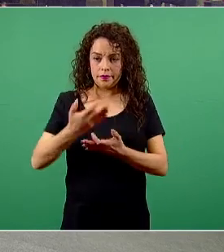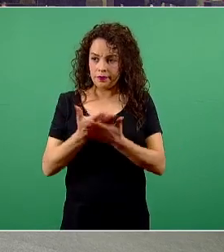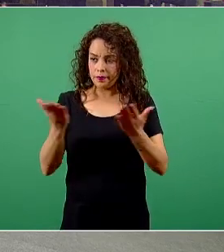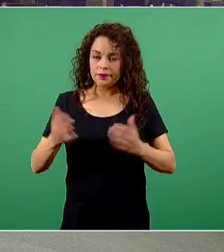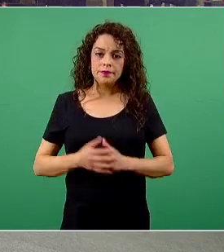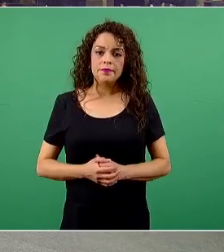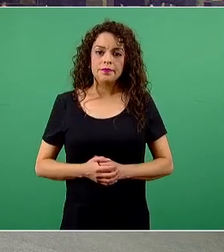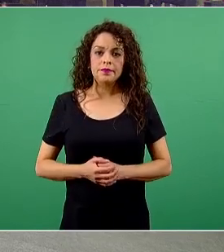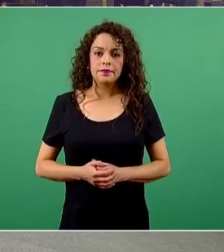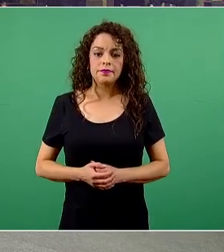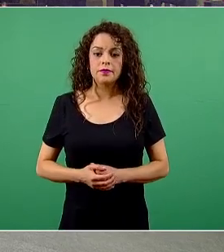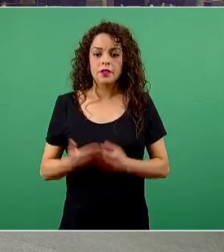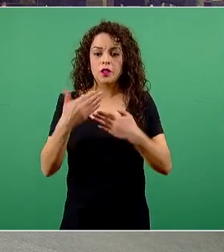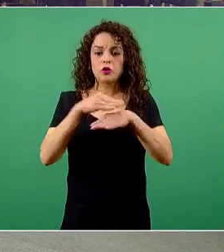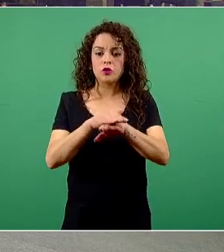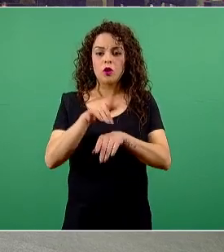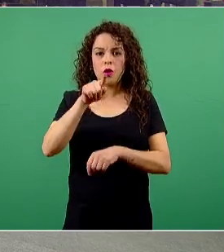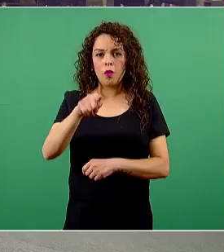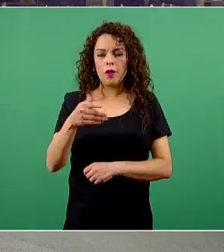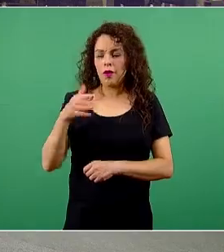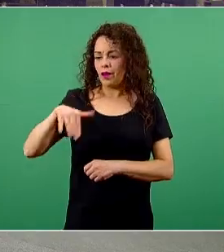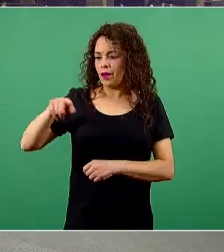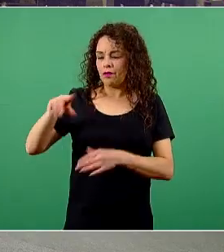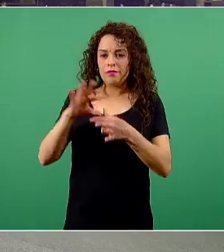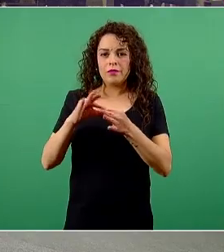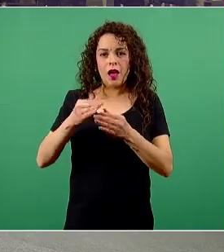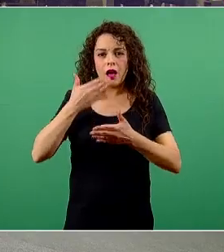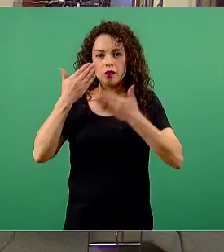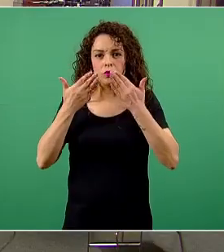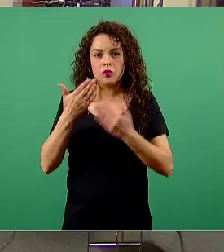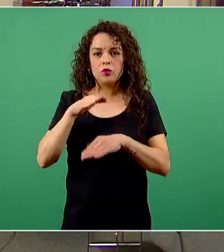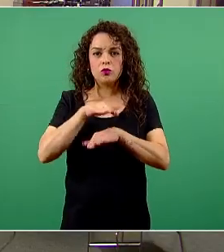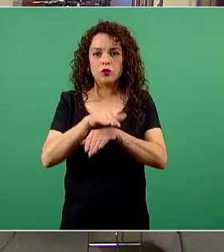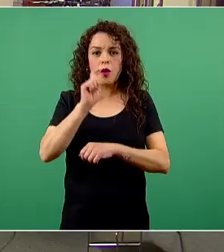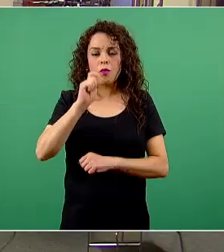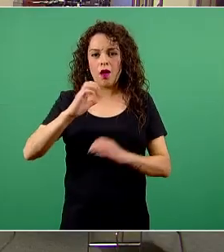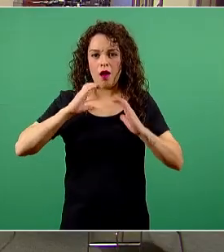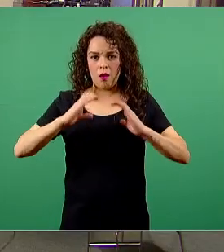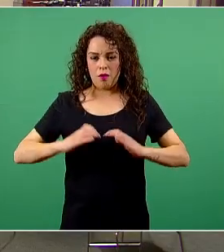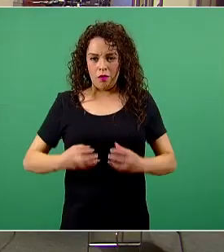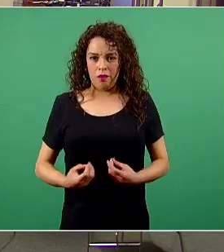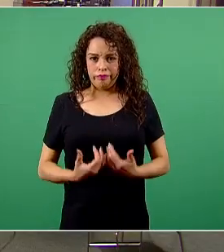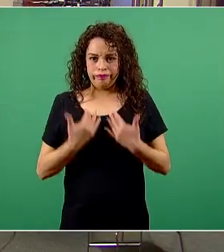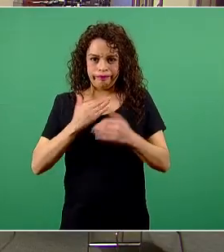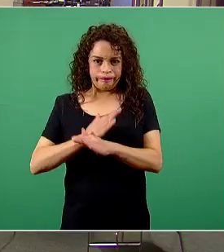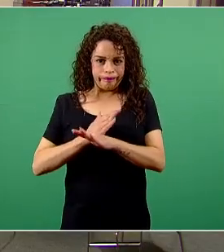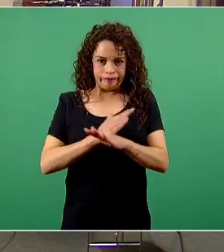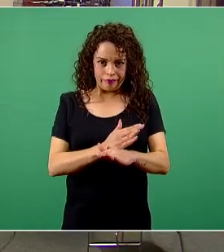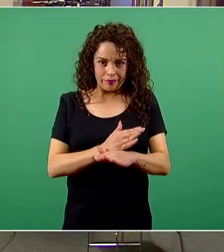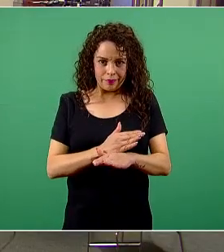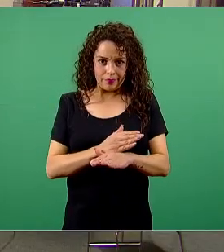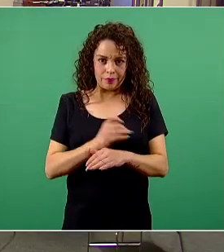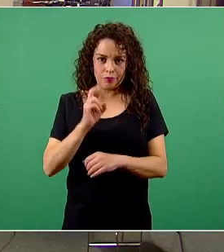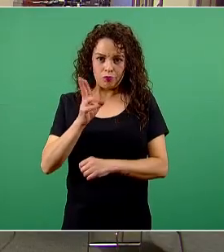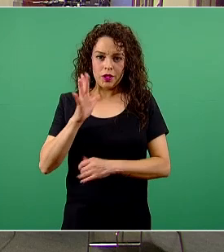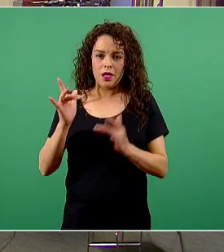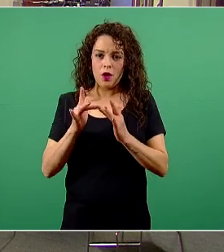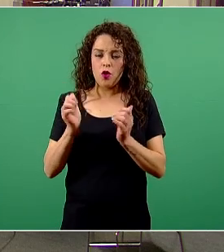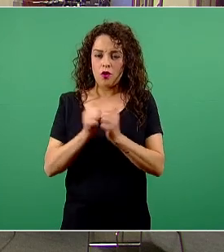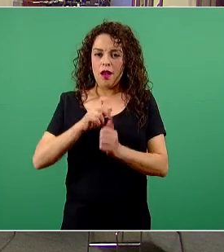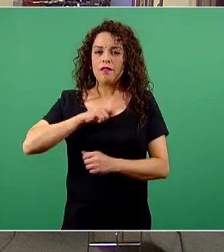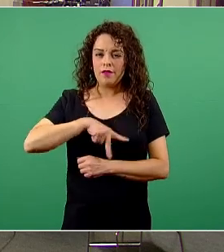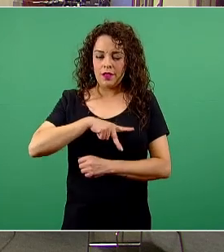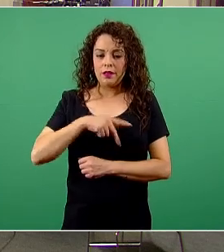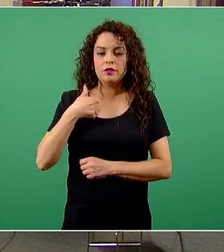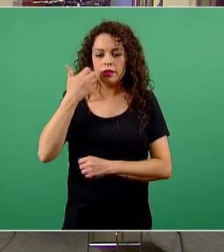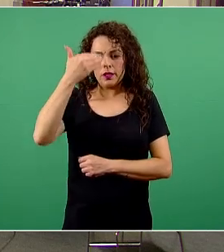Sobre el estudio de seroprevalencia, quiero preguntar si aquí se ha estimado que